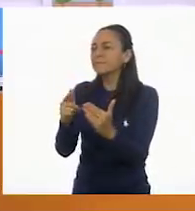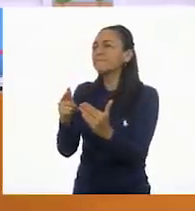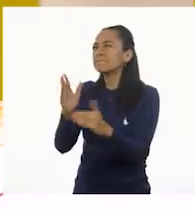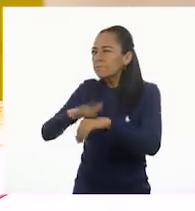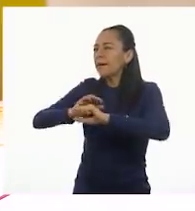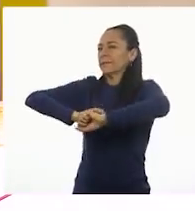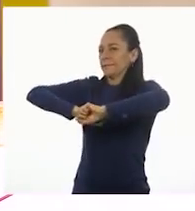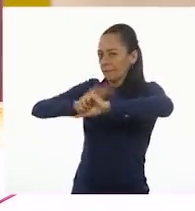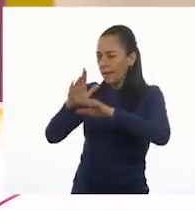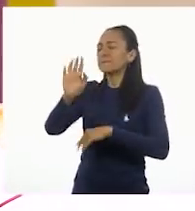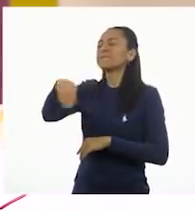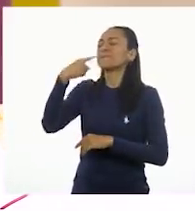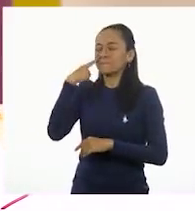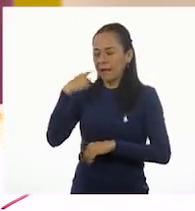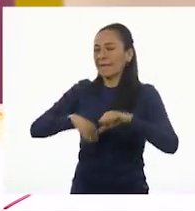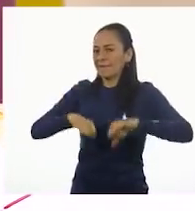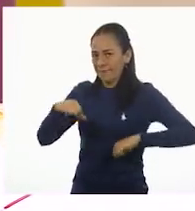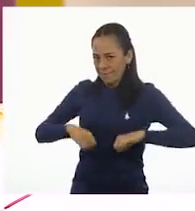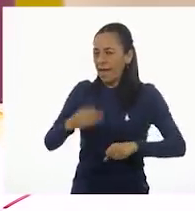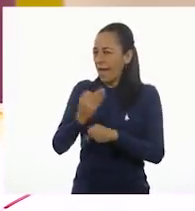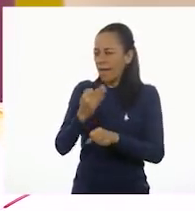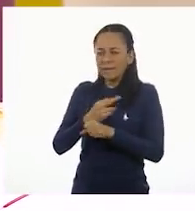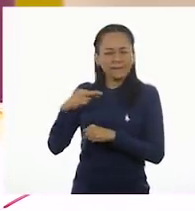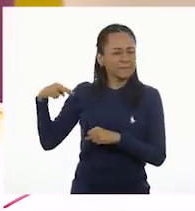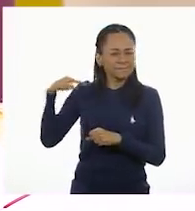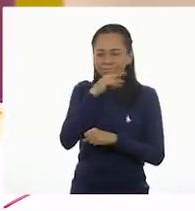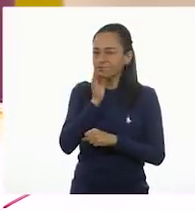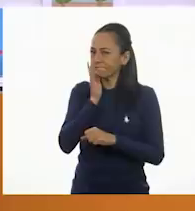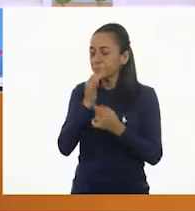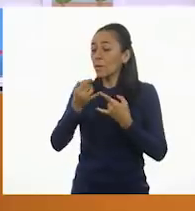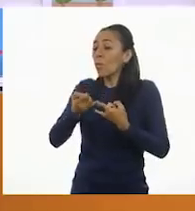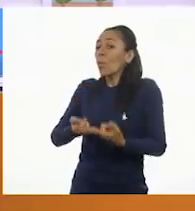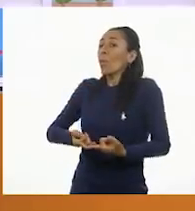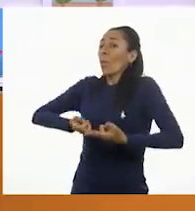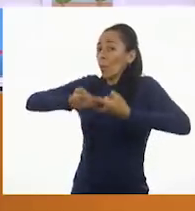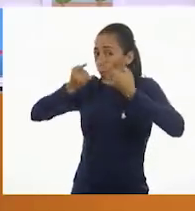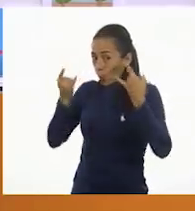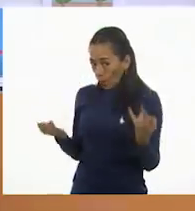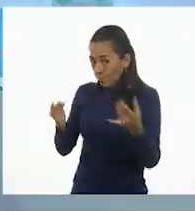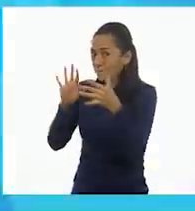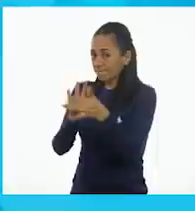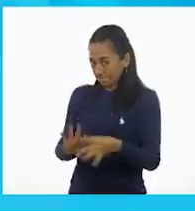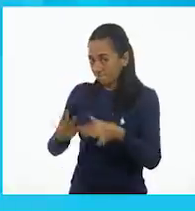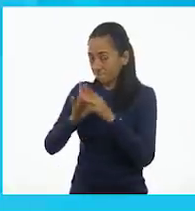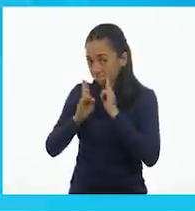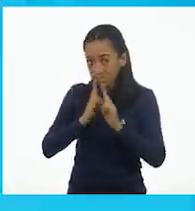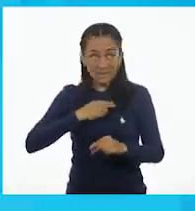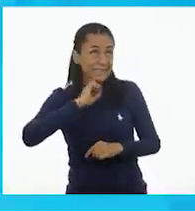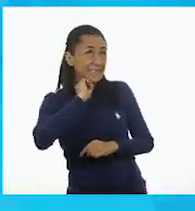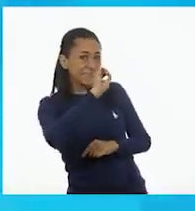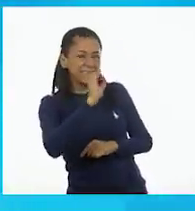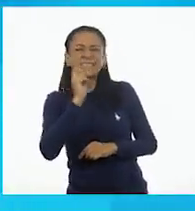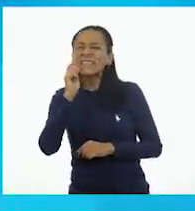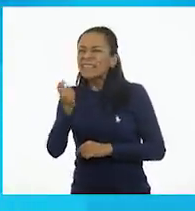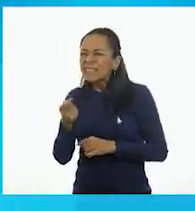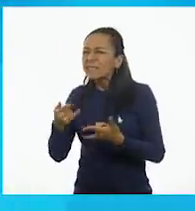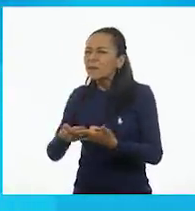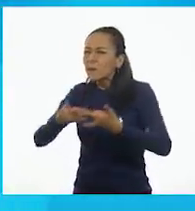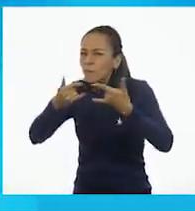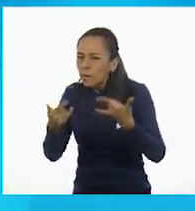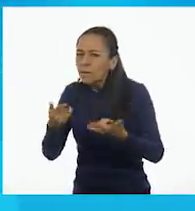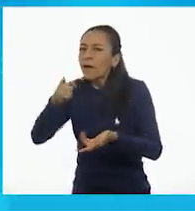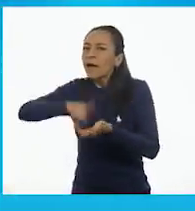rápido. Vamos a narrar un cuento. Este cuento habla de un día en la escuela, en la escuela